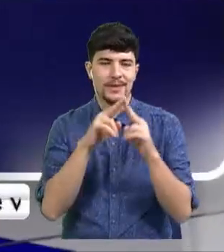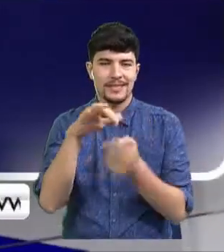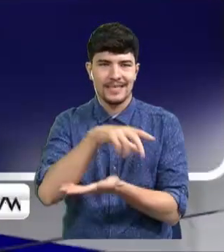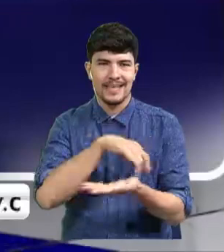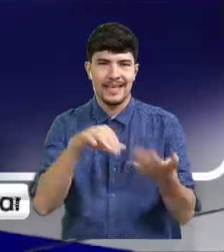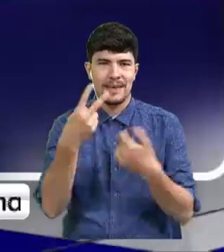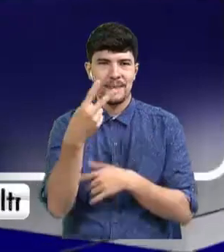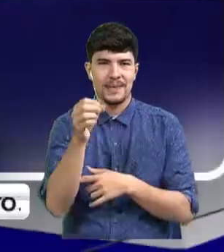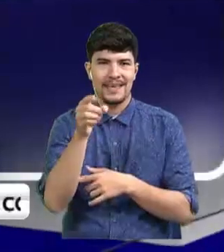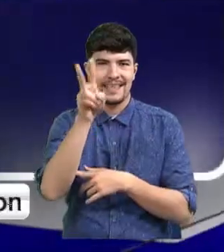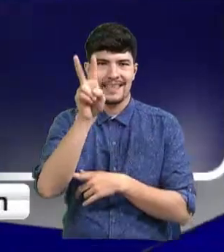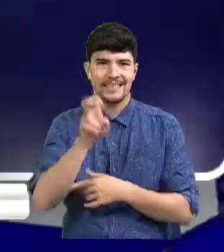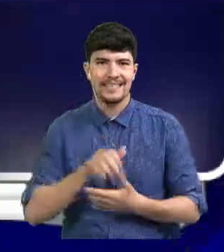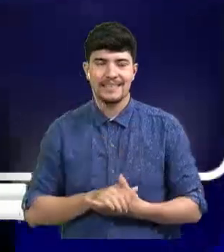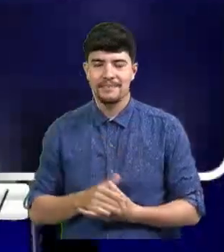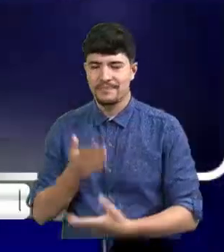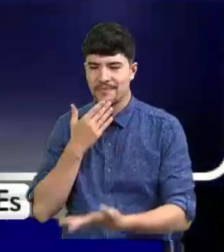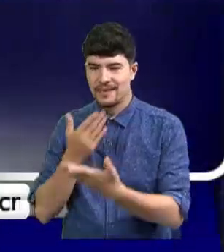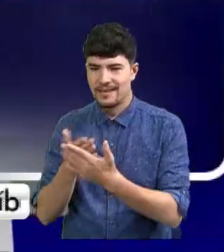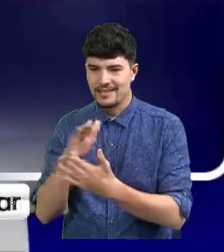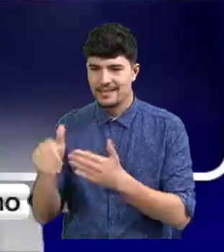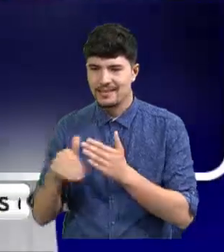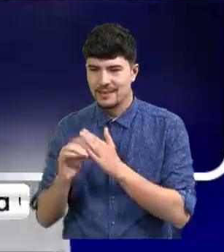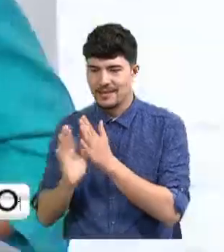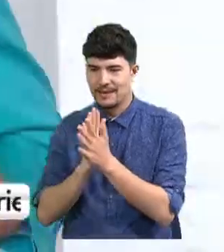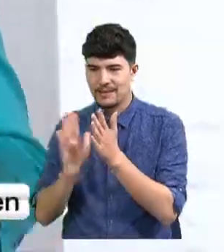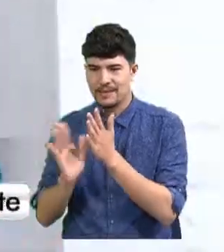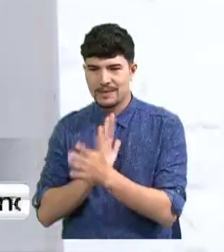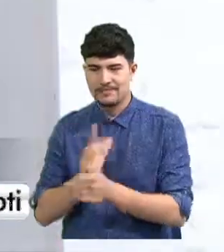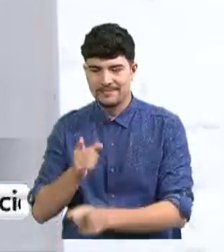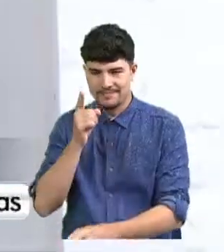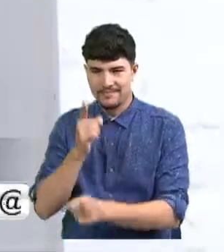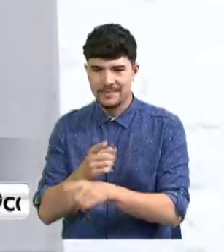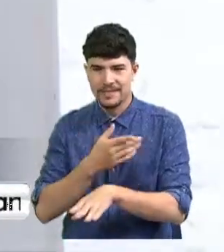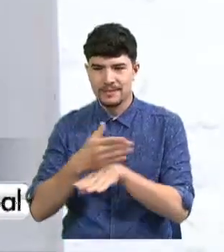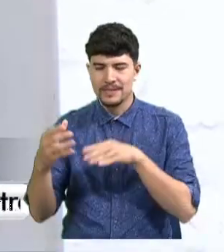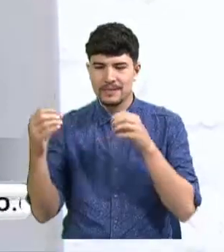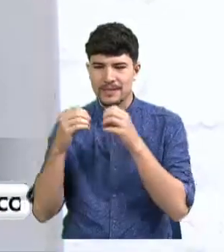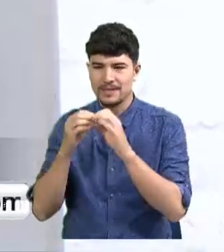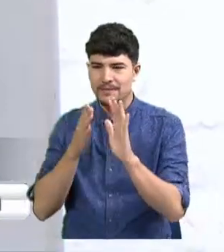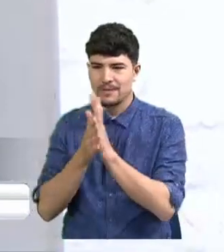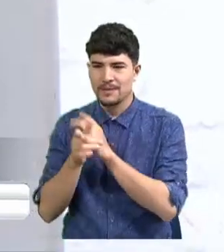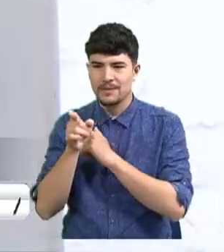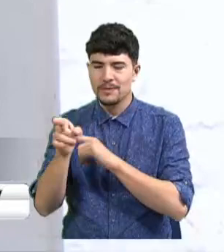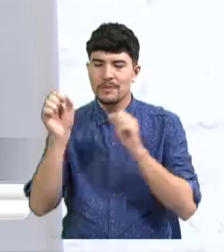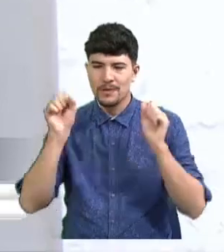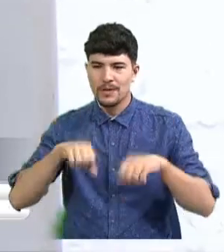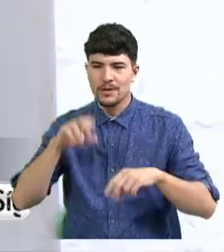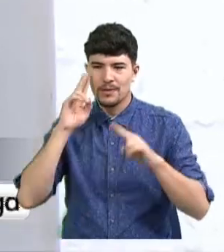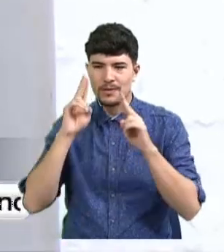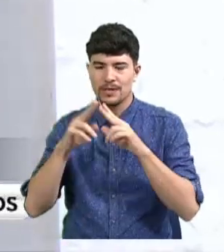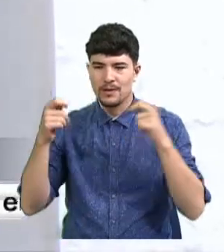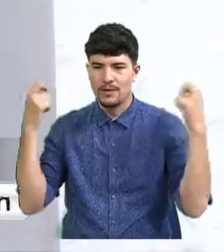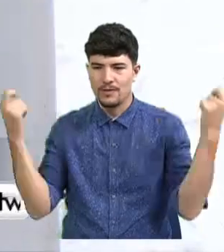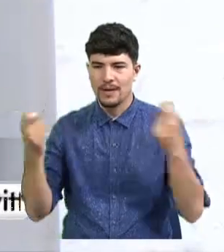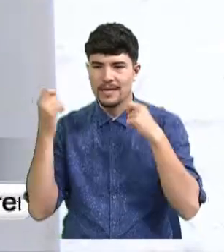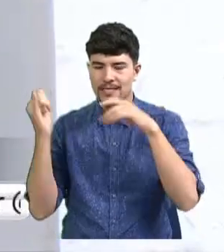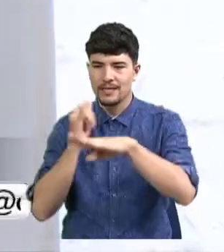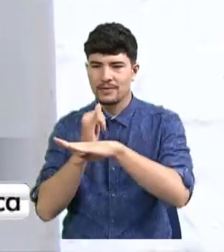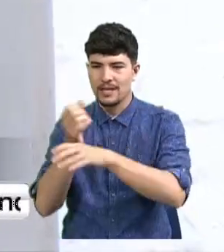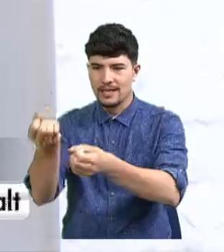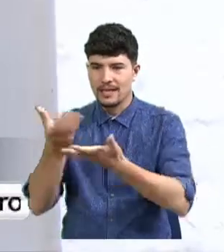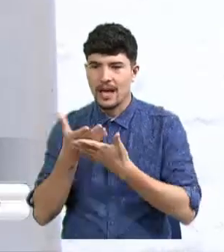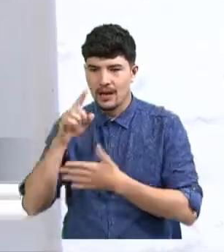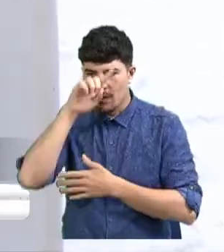Santander 2017. Alejandra, muchas gracias por la información. Más adelante volveremos con usted para conocer toda esa oferta institucional que trae la